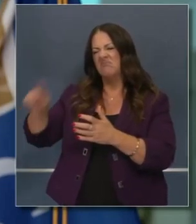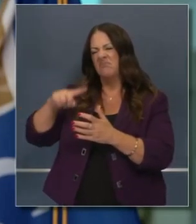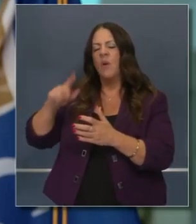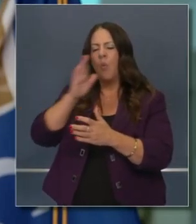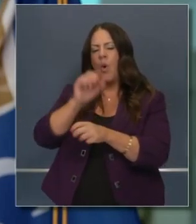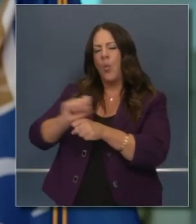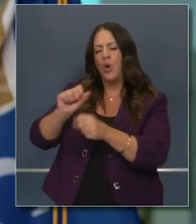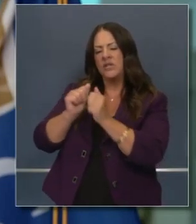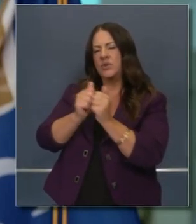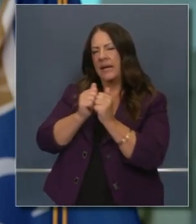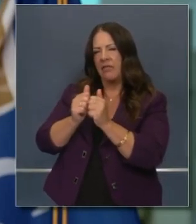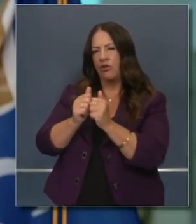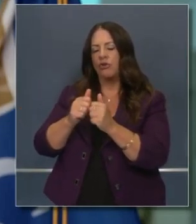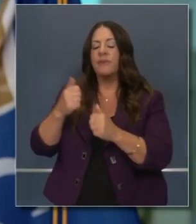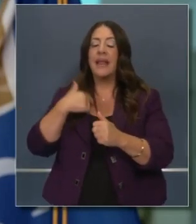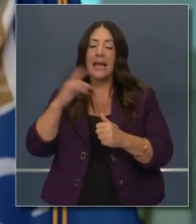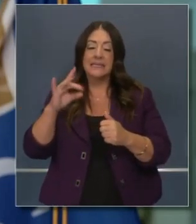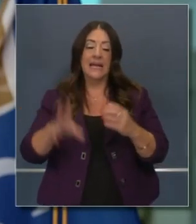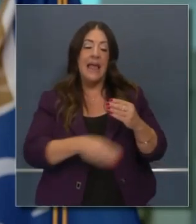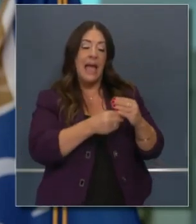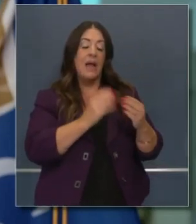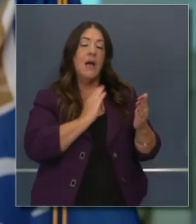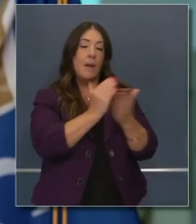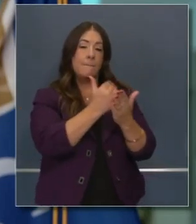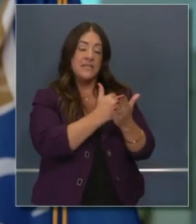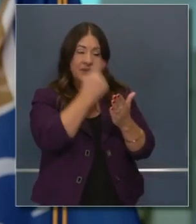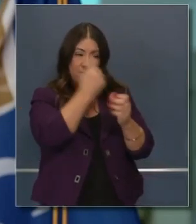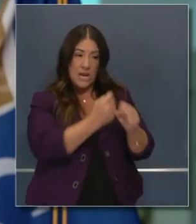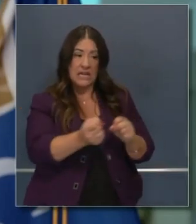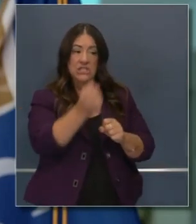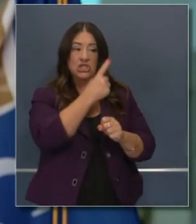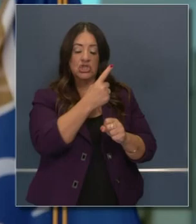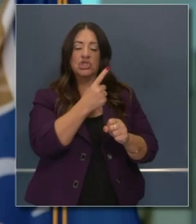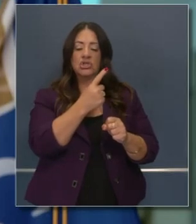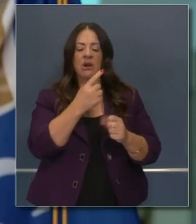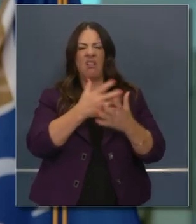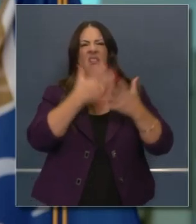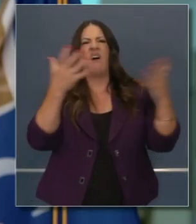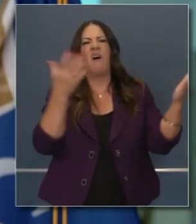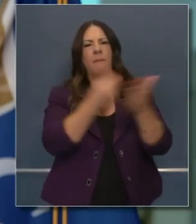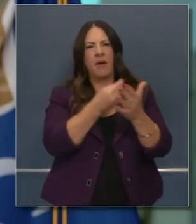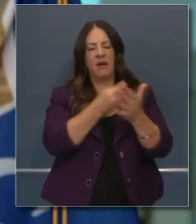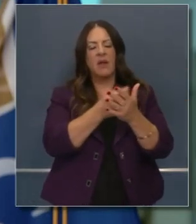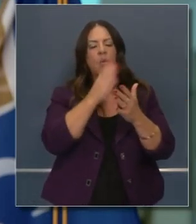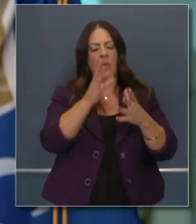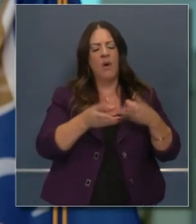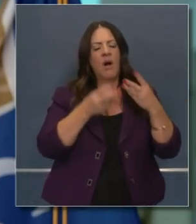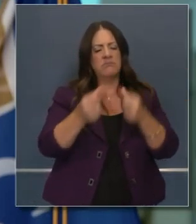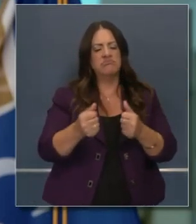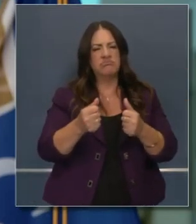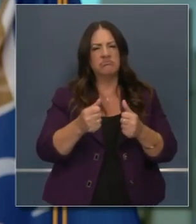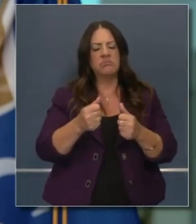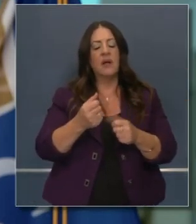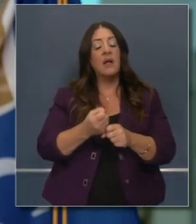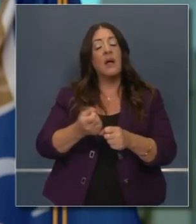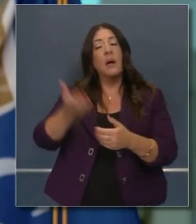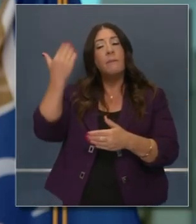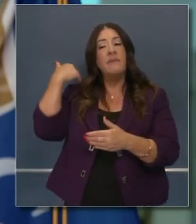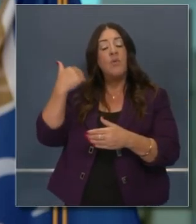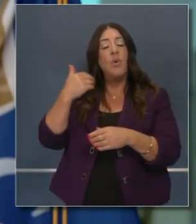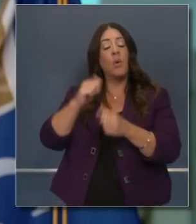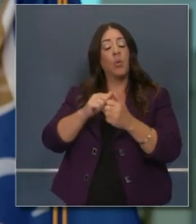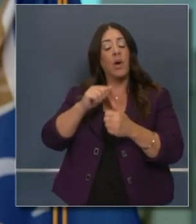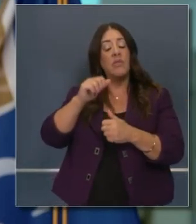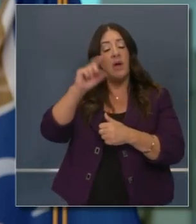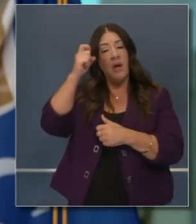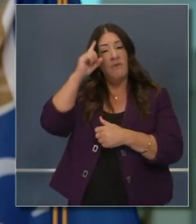Además, como acabo de señalar, en el presupuesto del año próximo hemos incluido una cantidad histórica en el presupuesto. El año pasado